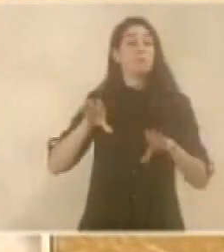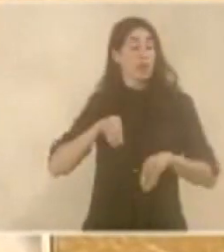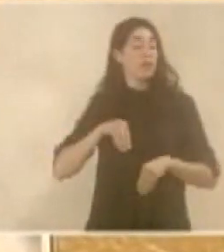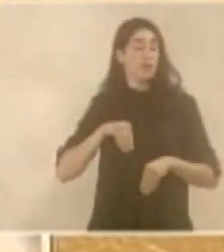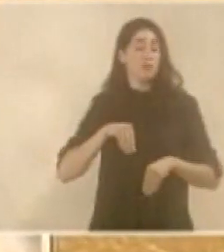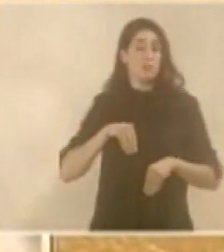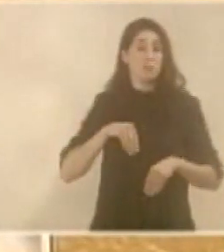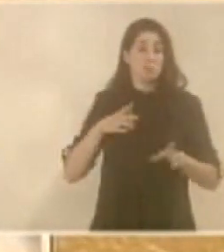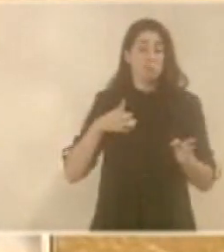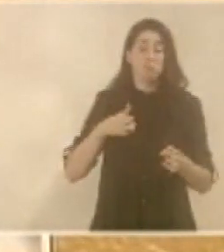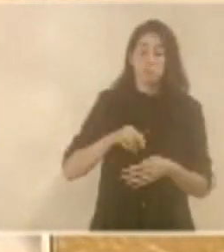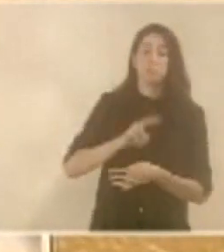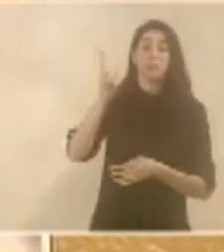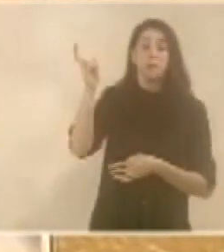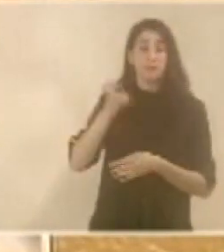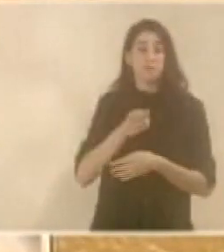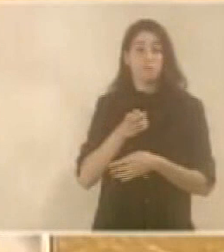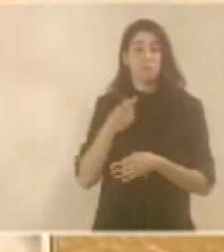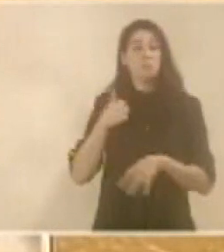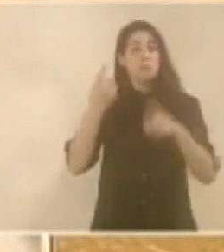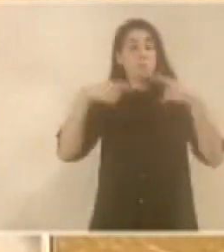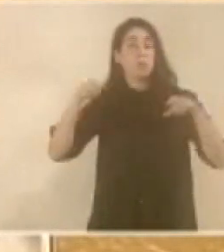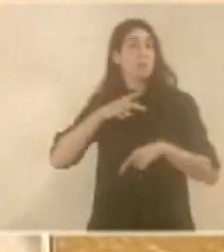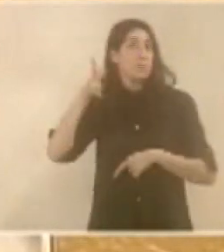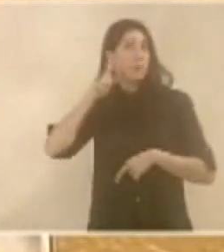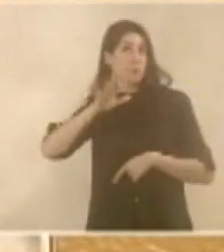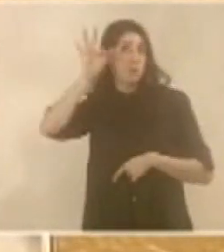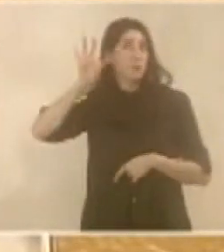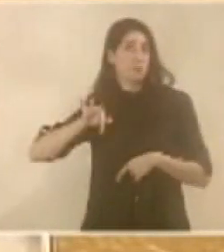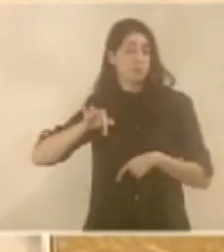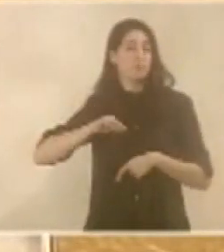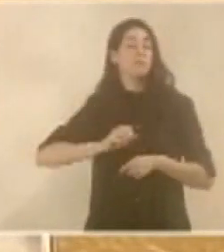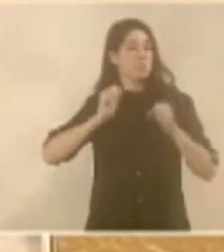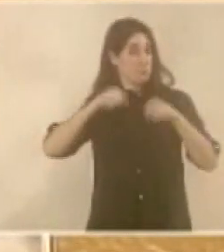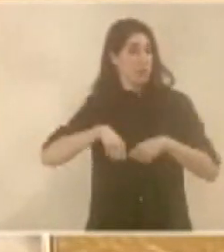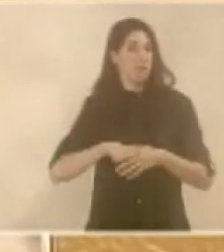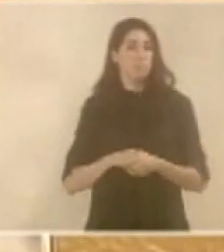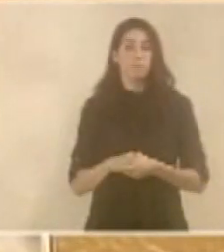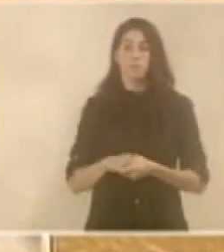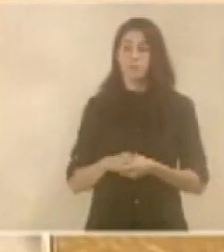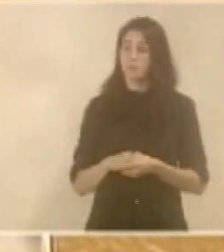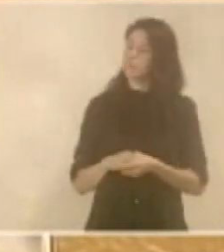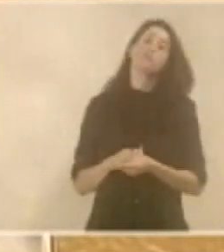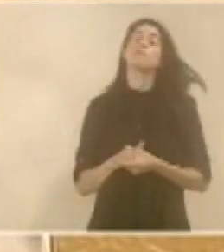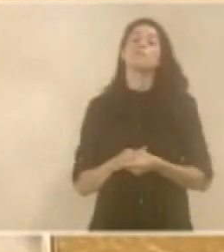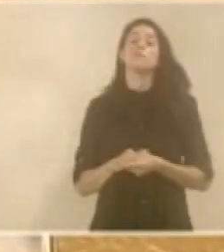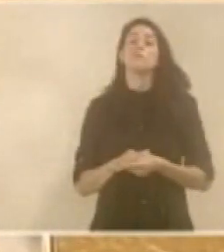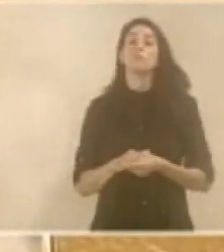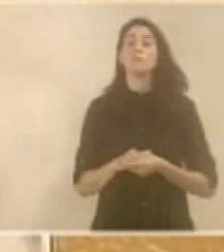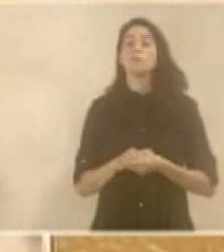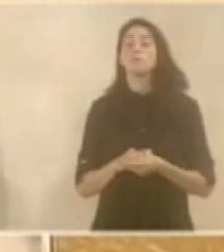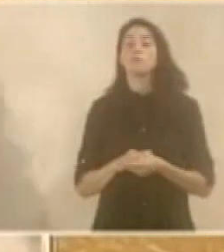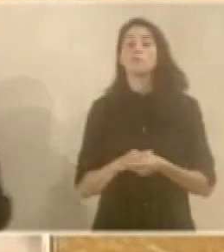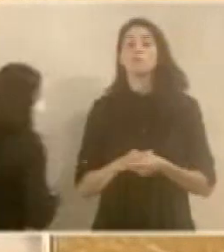hago, asistiendo y escuchando esta marcha en la posición de respeto. Pero voy a la esencia de esta conmemoración, que